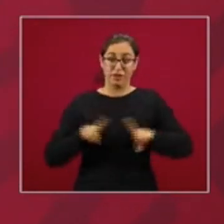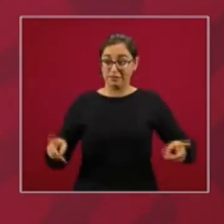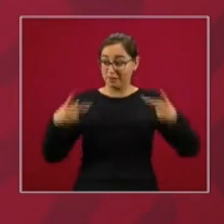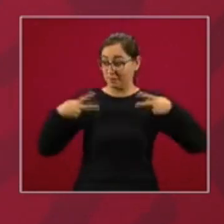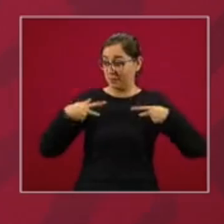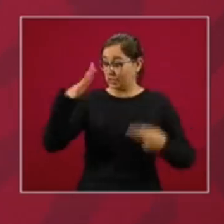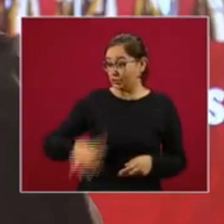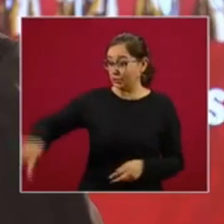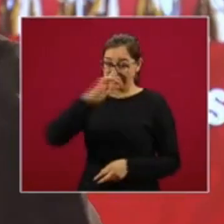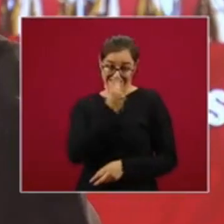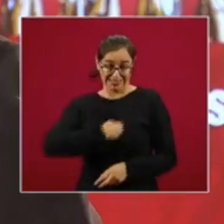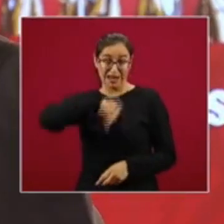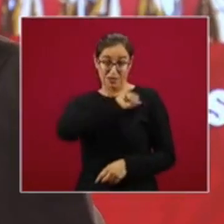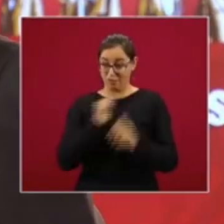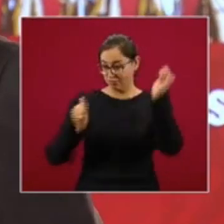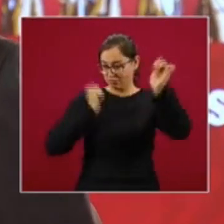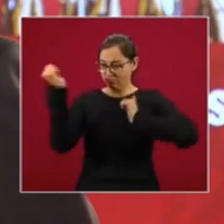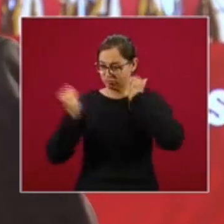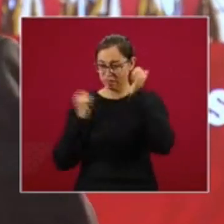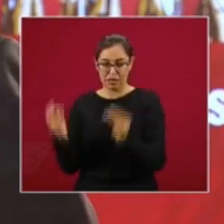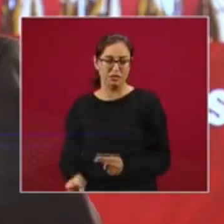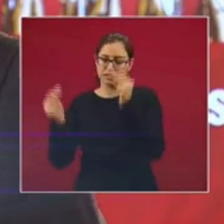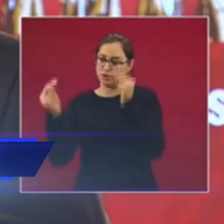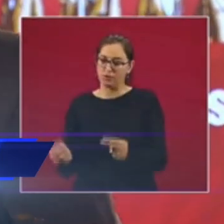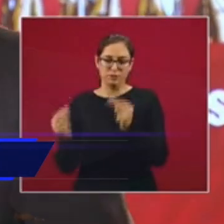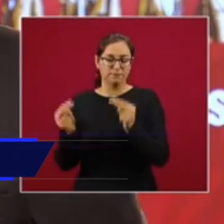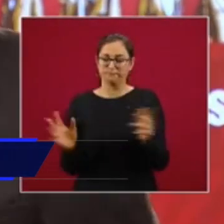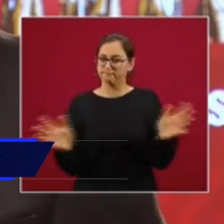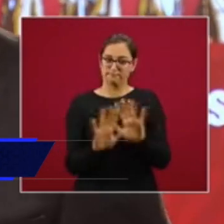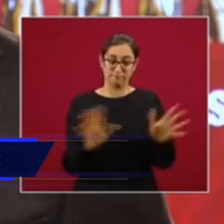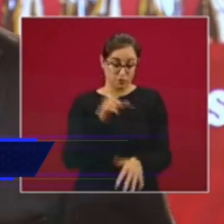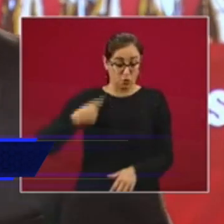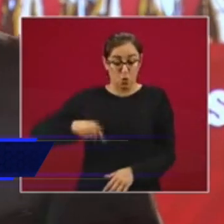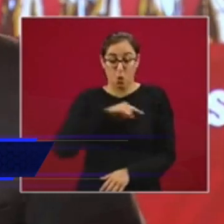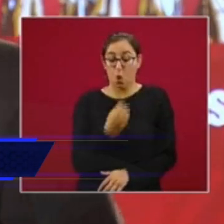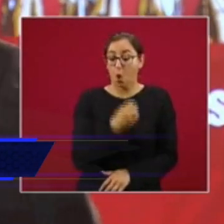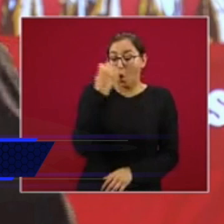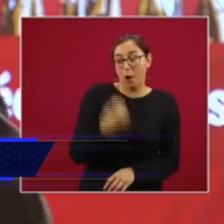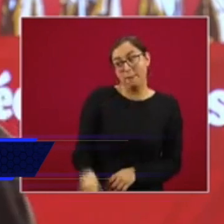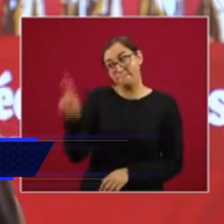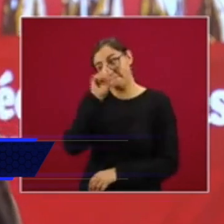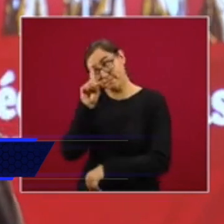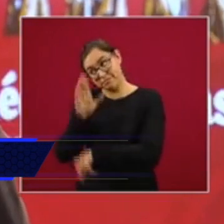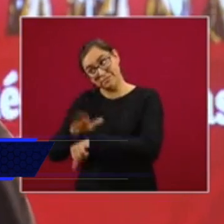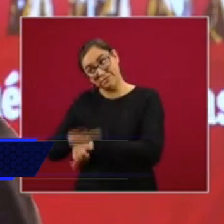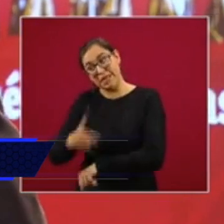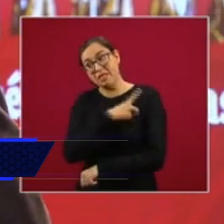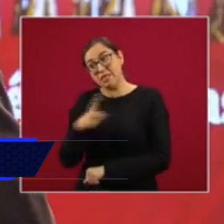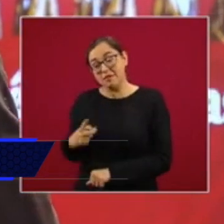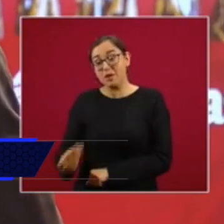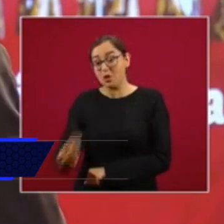Nosotros tenemos que orientar a la gente. nuestro deber de que hay que alimentarnos bien,